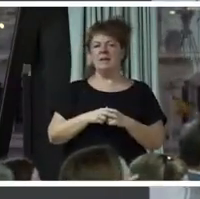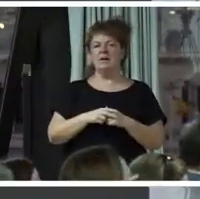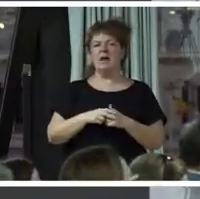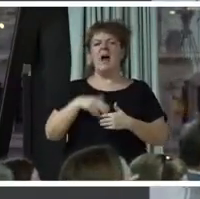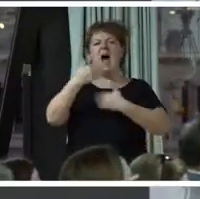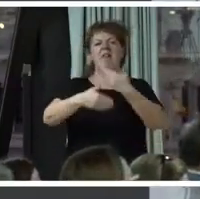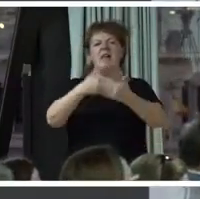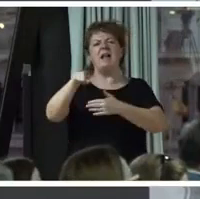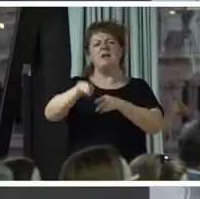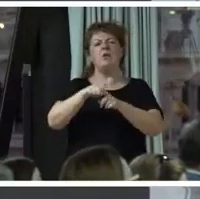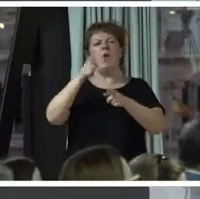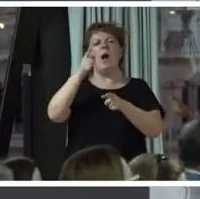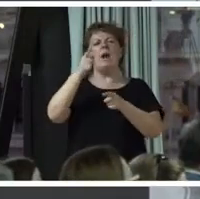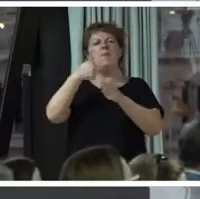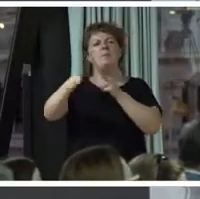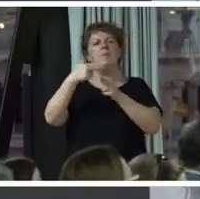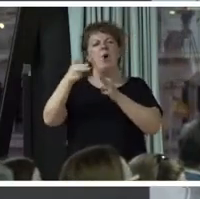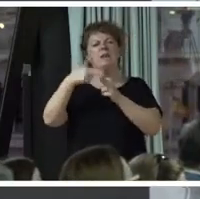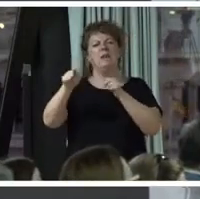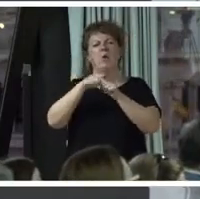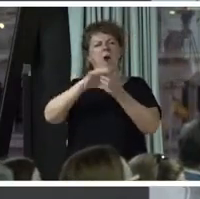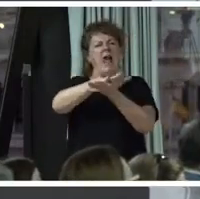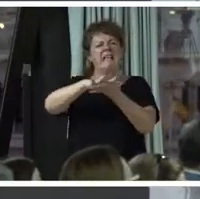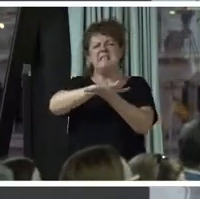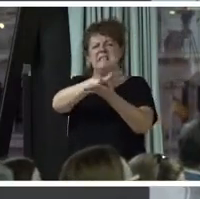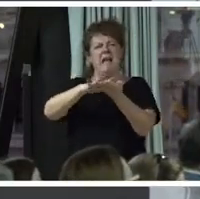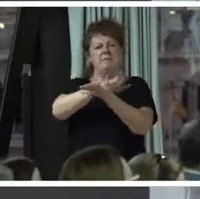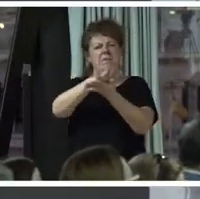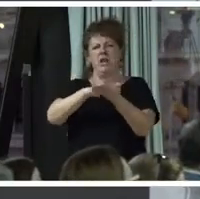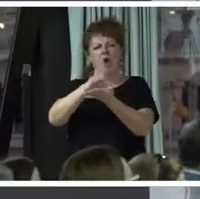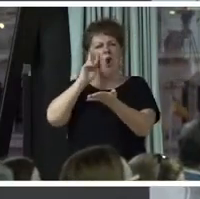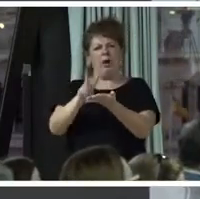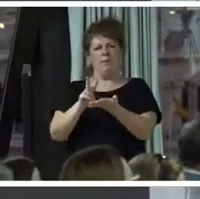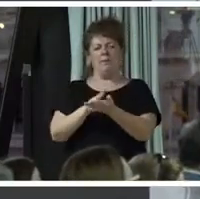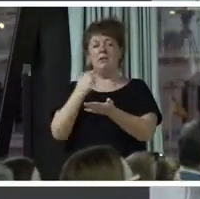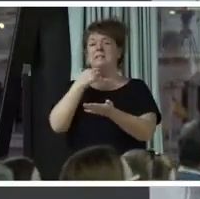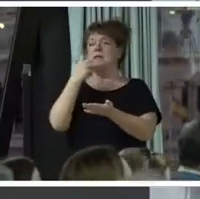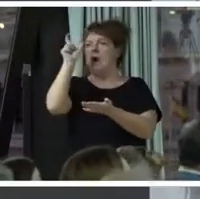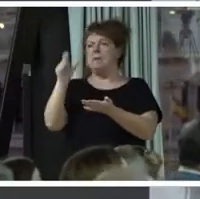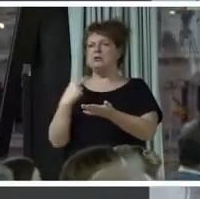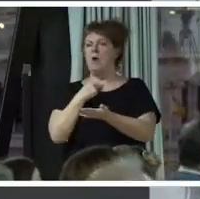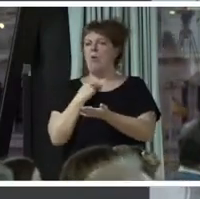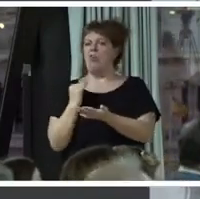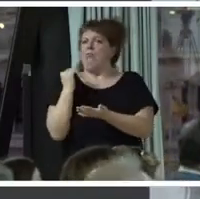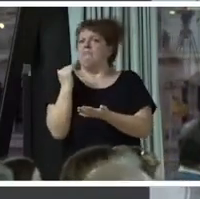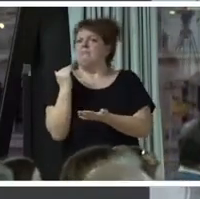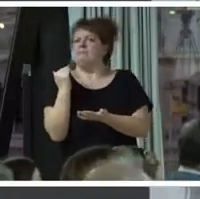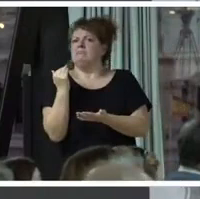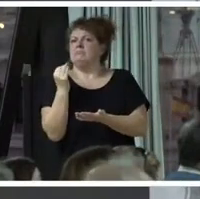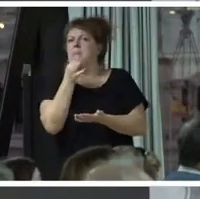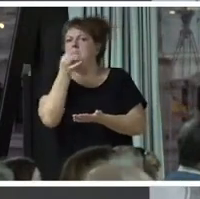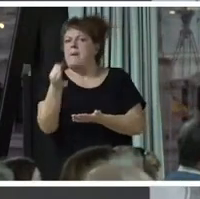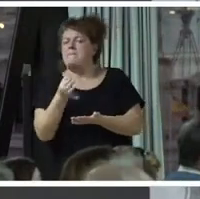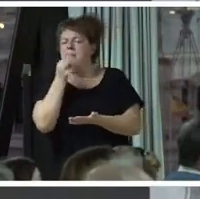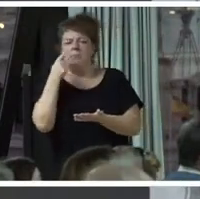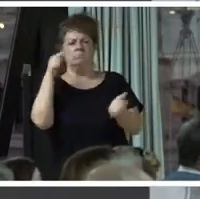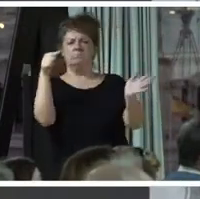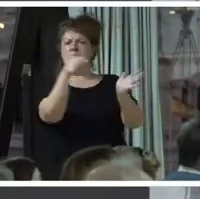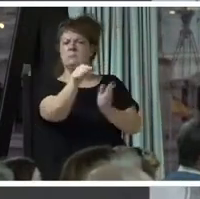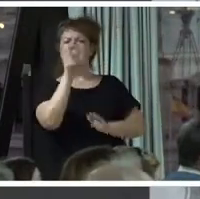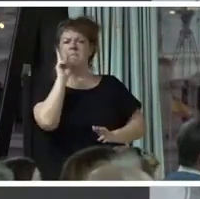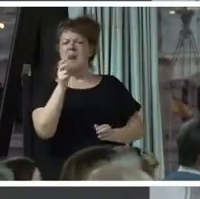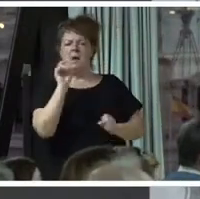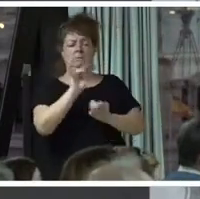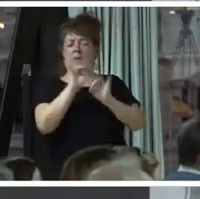adelante una política de Exterminio como la que estamos viendo y cuando alguien alza la voz cuando alguien señala lo evidente